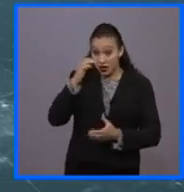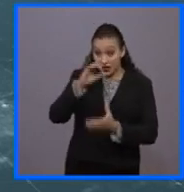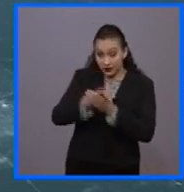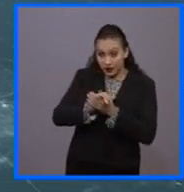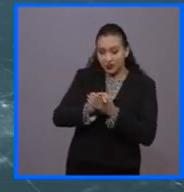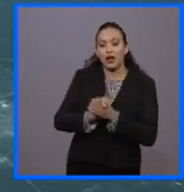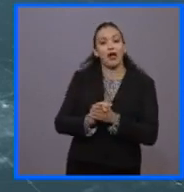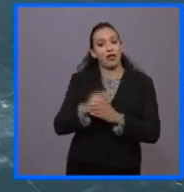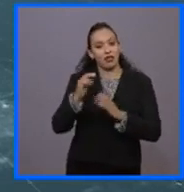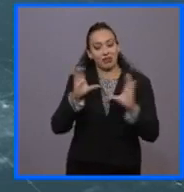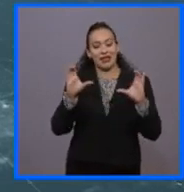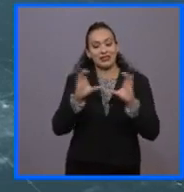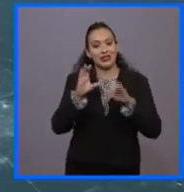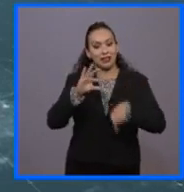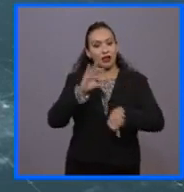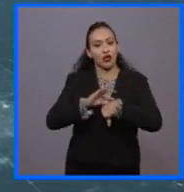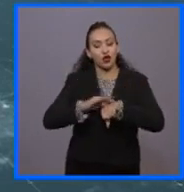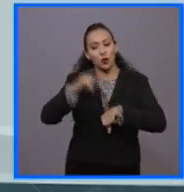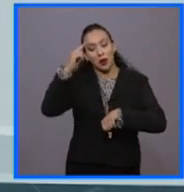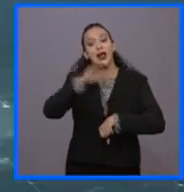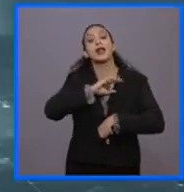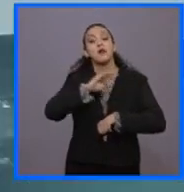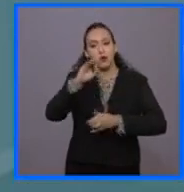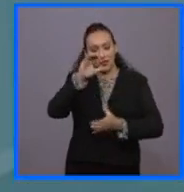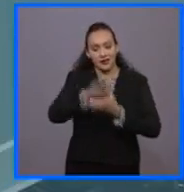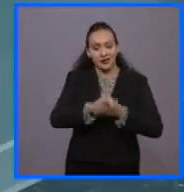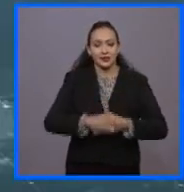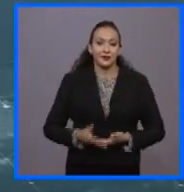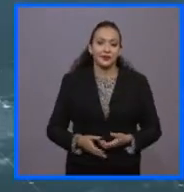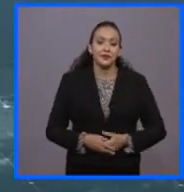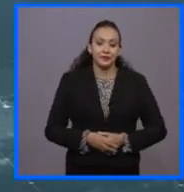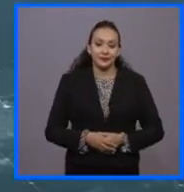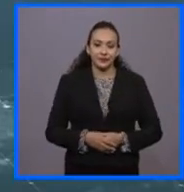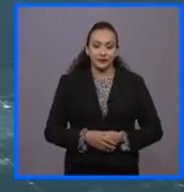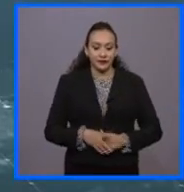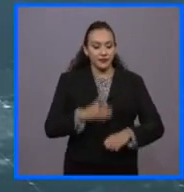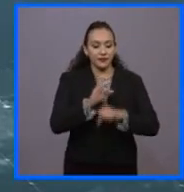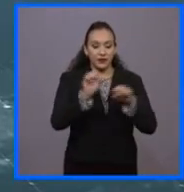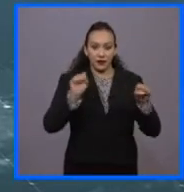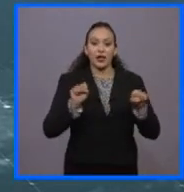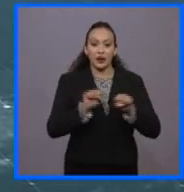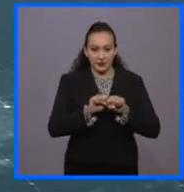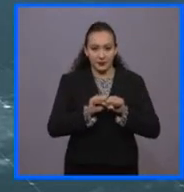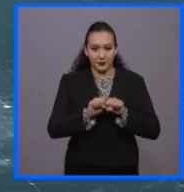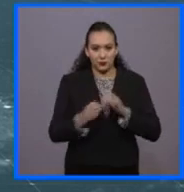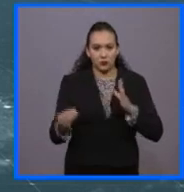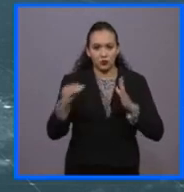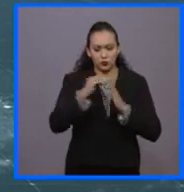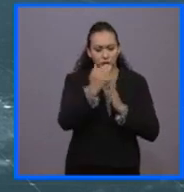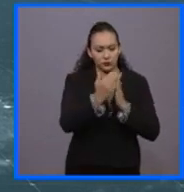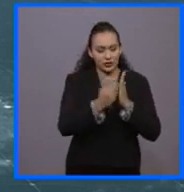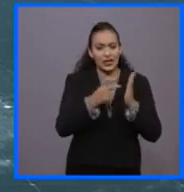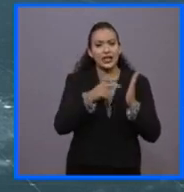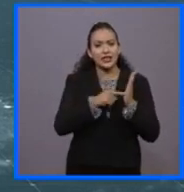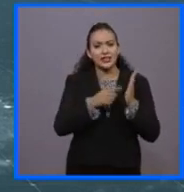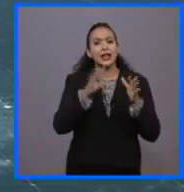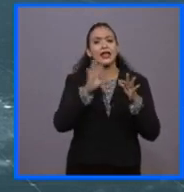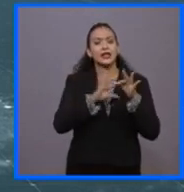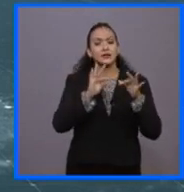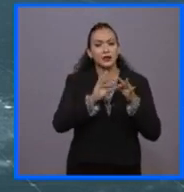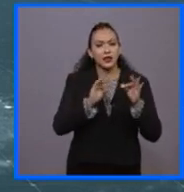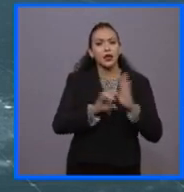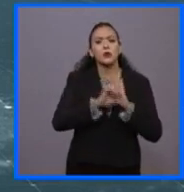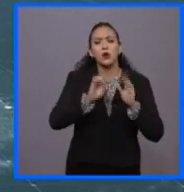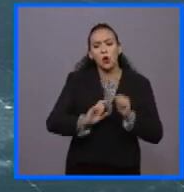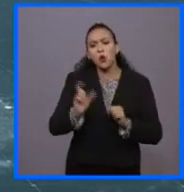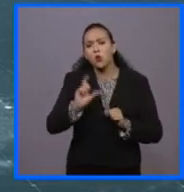presentar certificado médico prenupcial. La primera sala estableció criterio que precisa en qué casos prevalece la